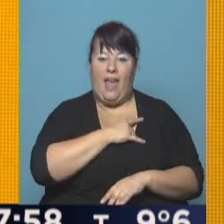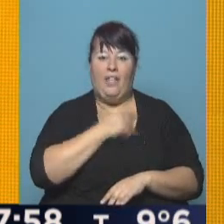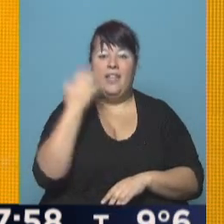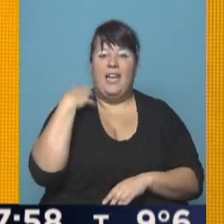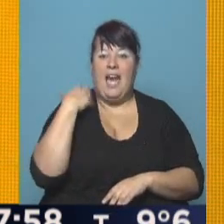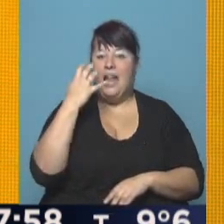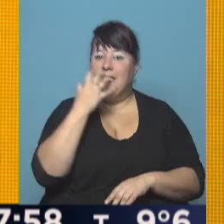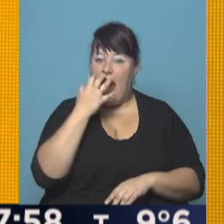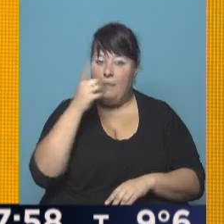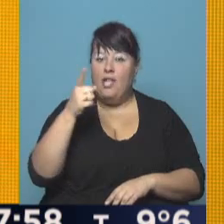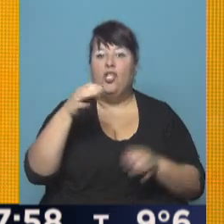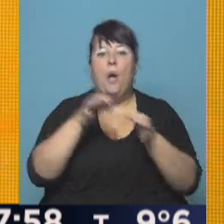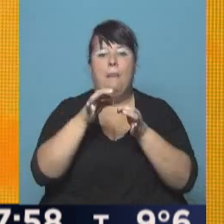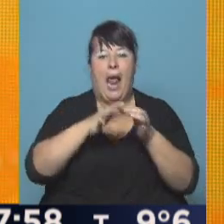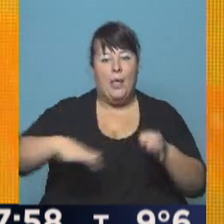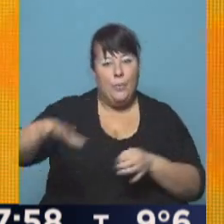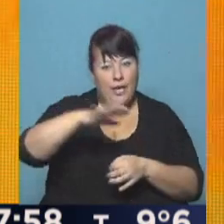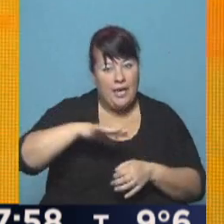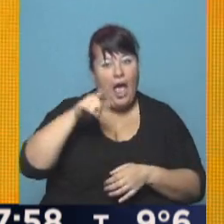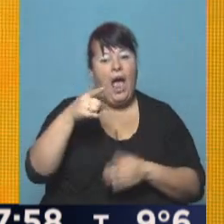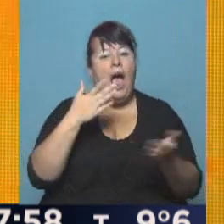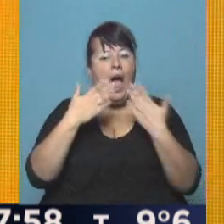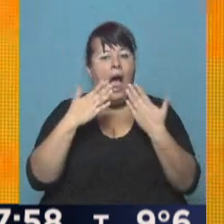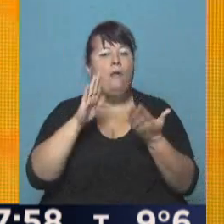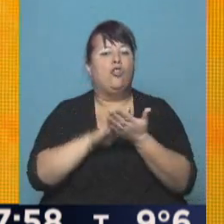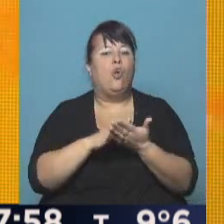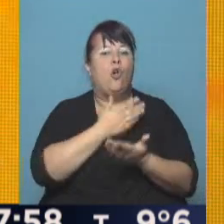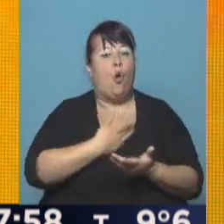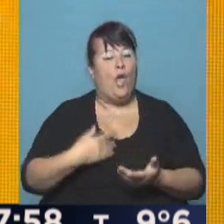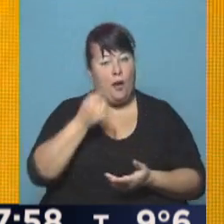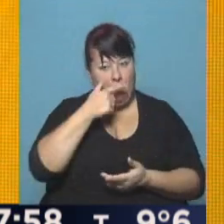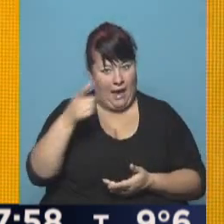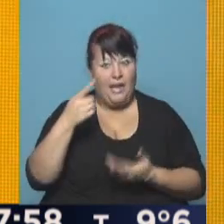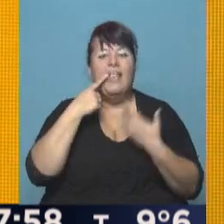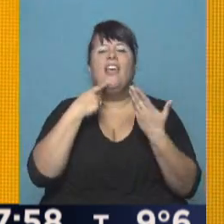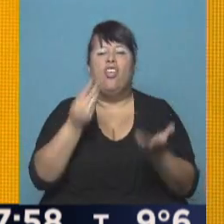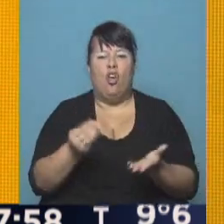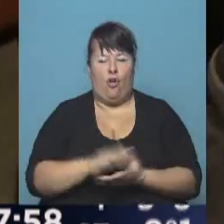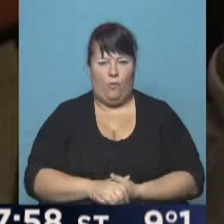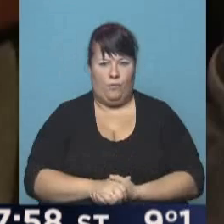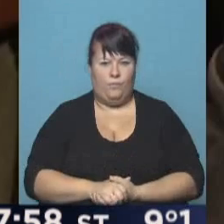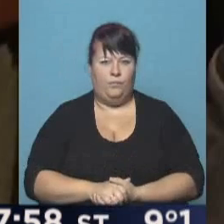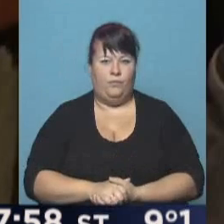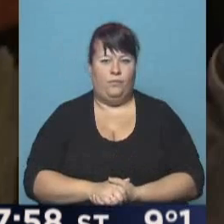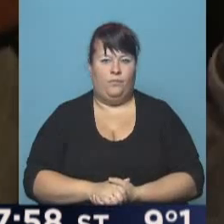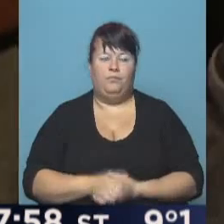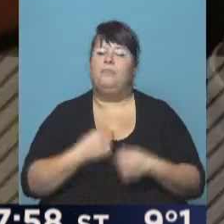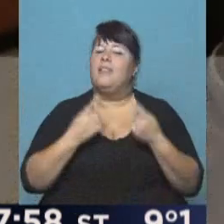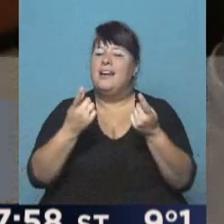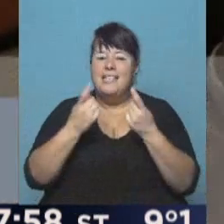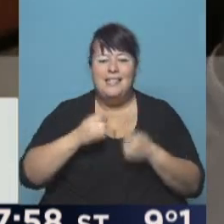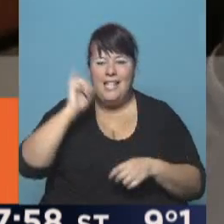General Sarmiento de Malvinas Argentinas. Allí habló del gobierno de Mauricio Macri. Miren lo que dijo.